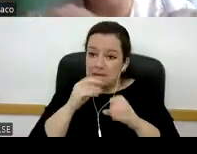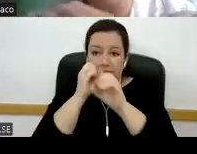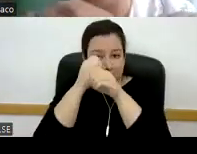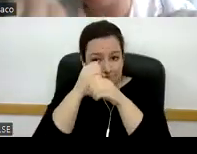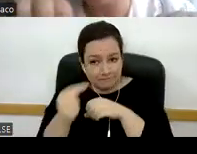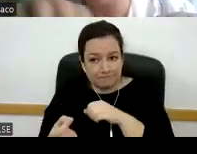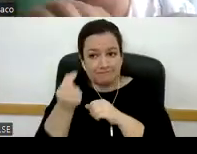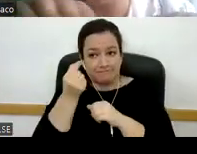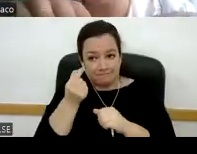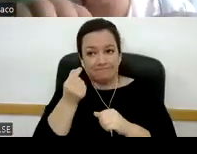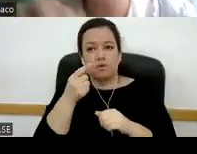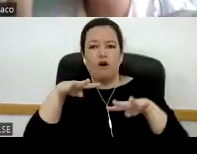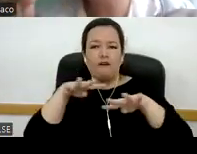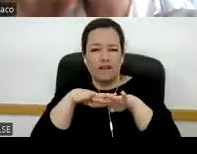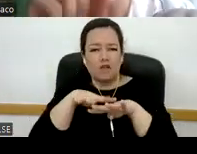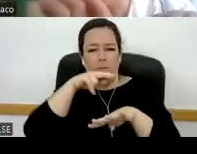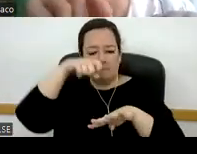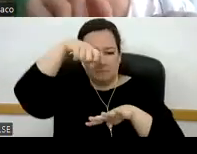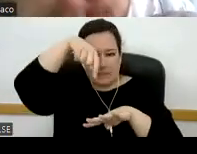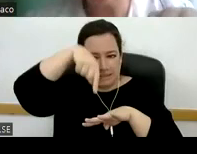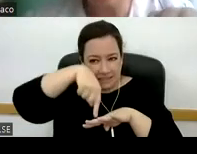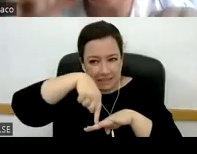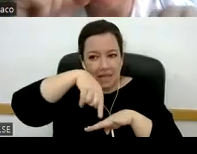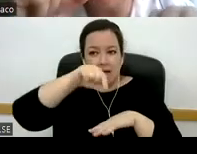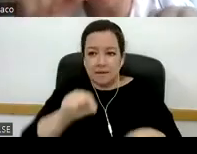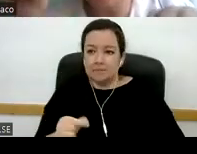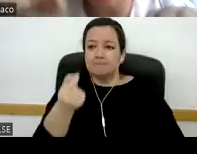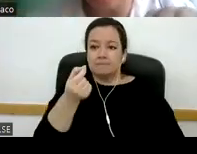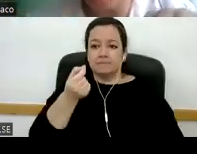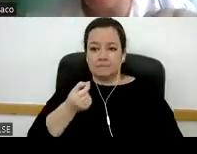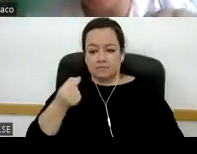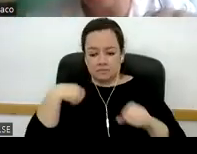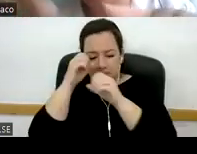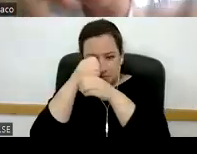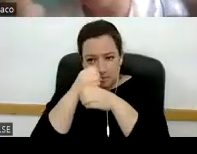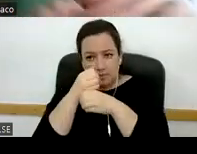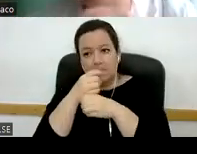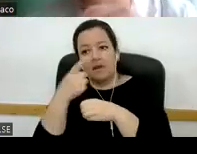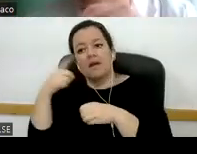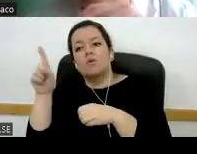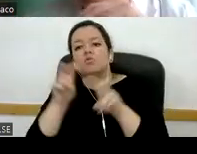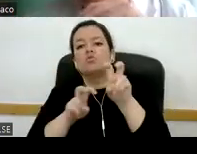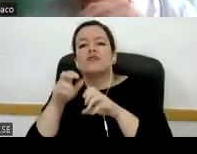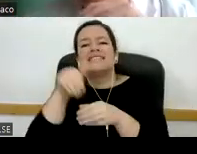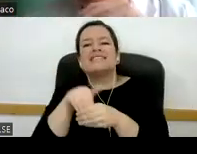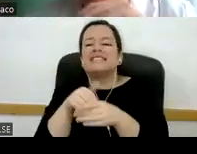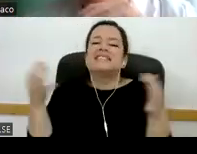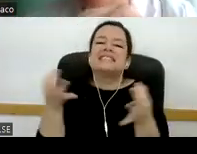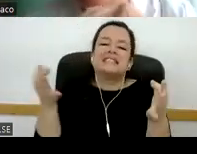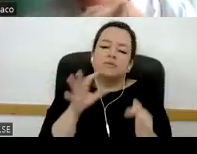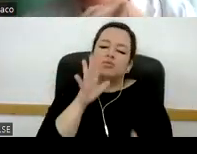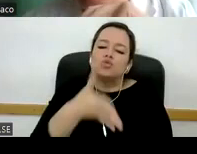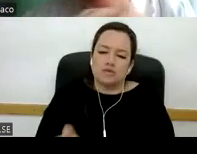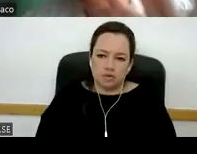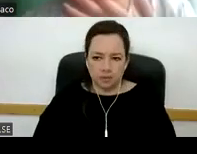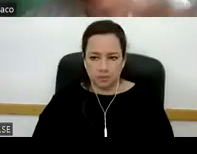través de una gasa o de un filtro, recoger esa piedrecita, nos la traen al centro, nosotros lo mandamos al laboratorio y analizamos la